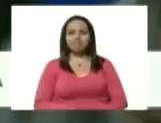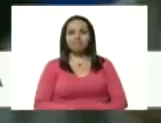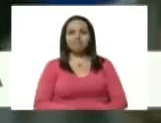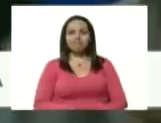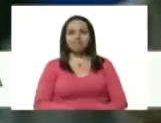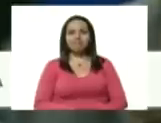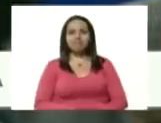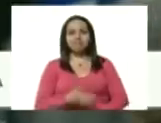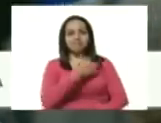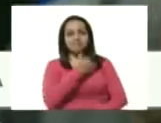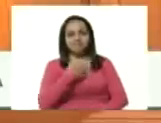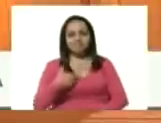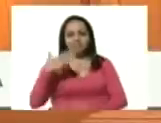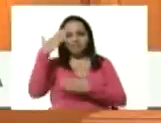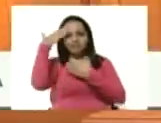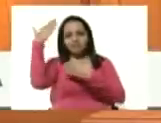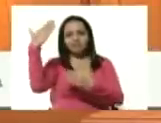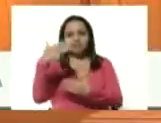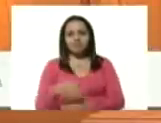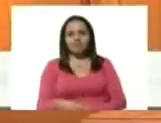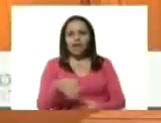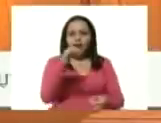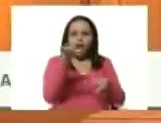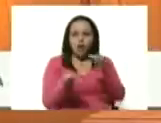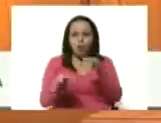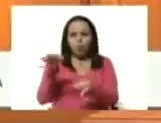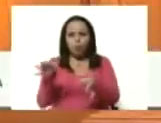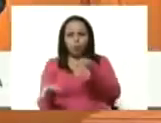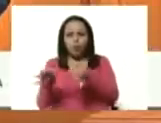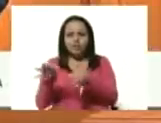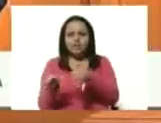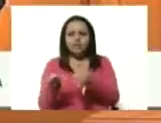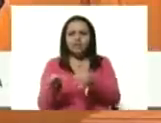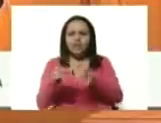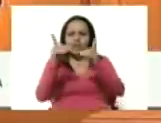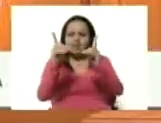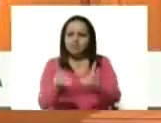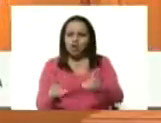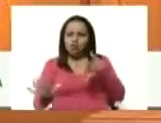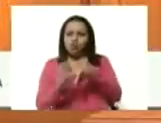quiero saludar al jurado del Premio Nacional de Periodismo.